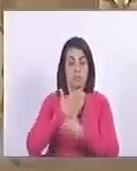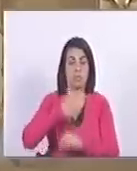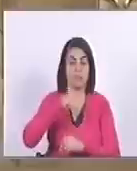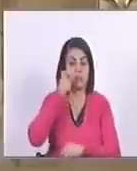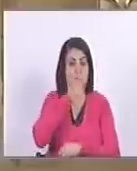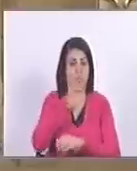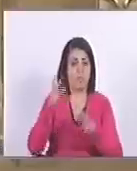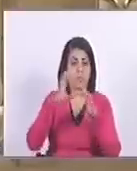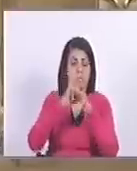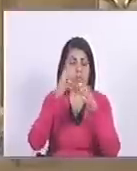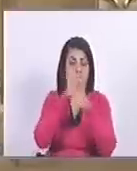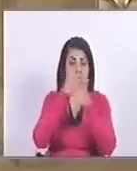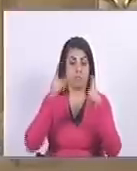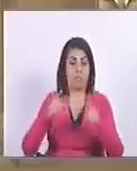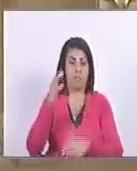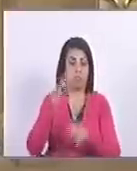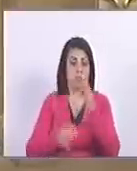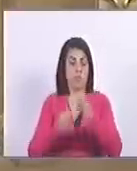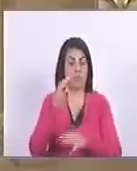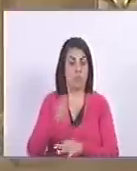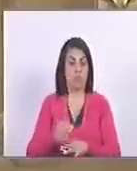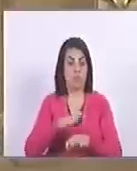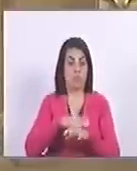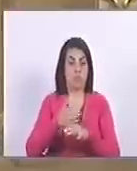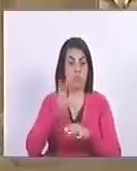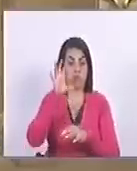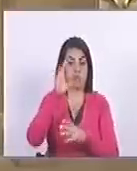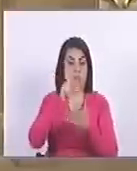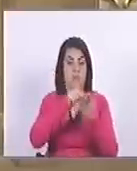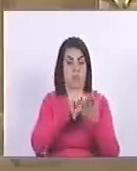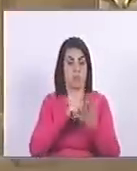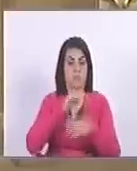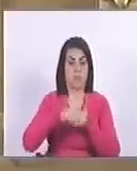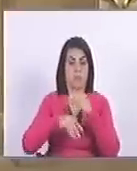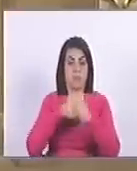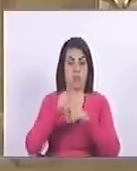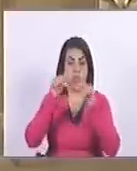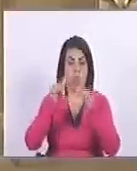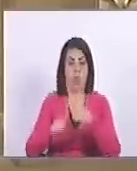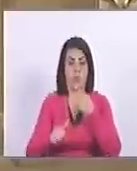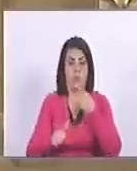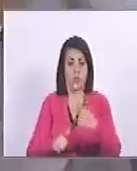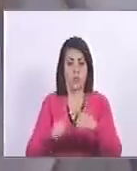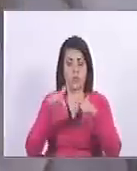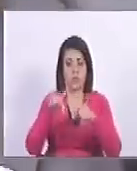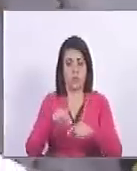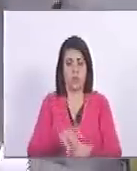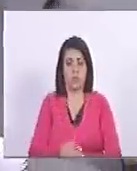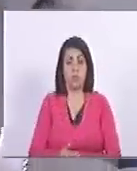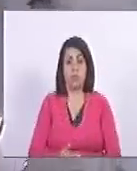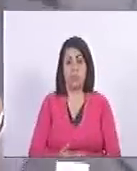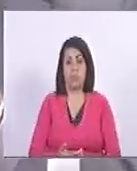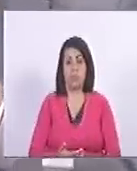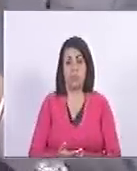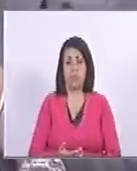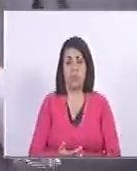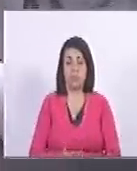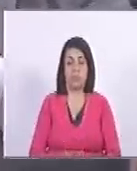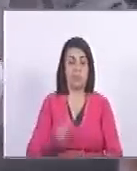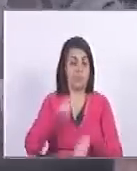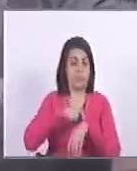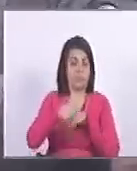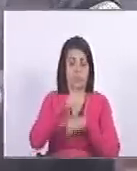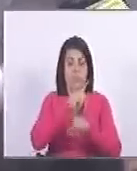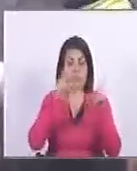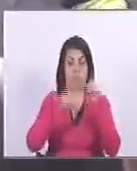pueblo unido por la libertad, por la justicia social y por la participación. Hoy decimos, compañeros y compañeras, es el tiempo